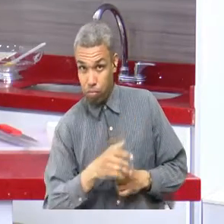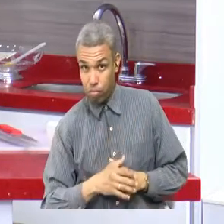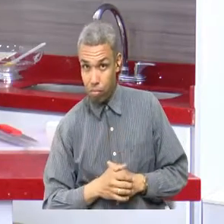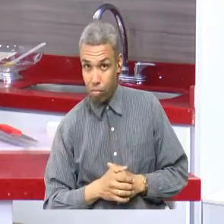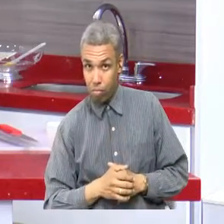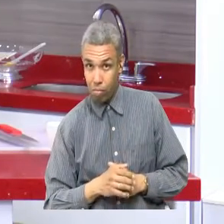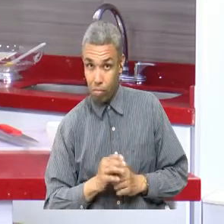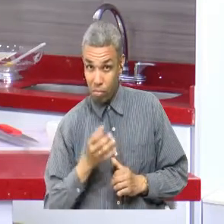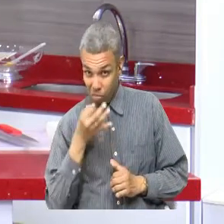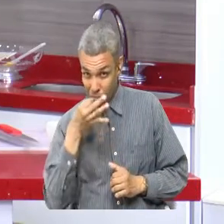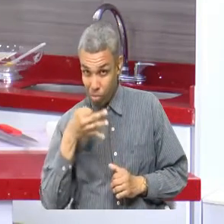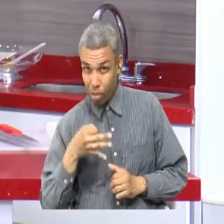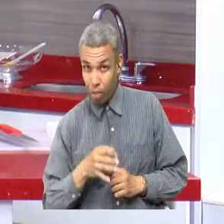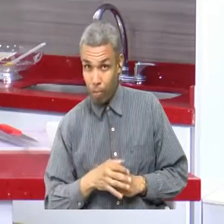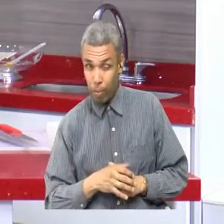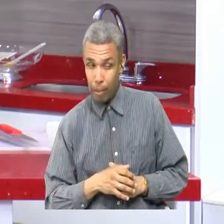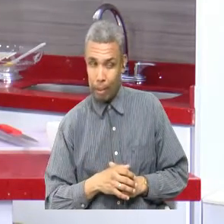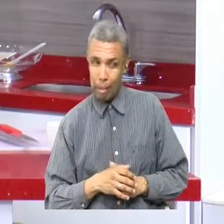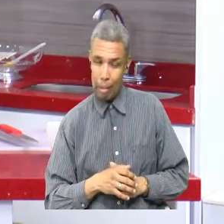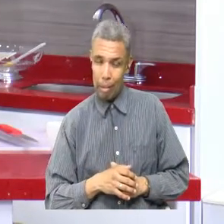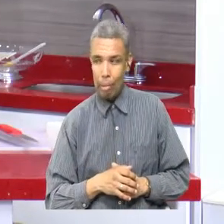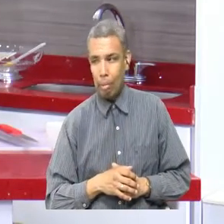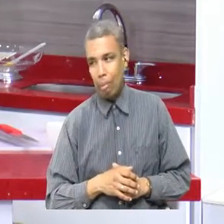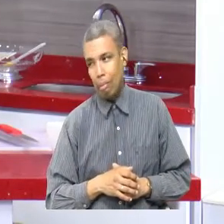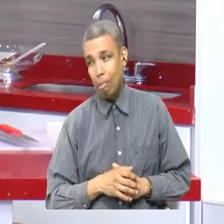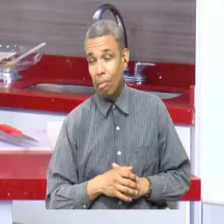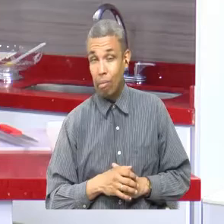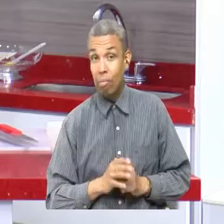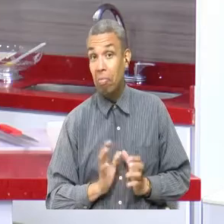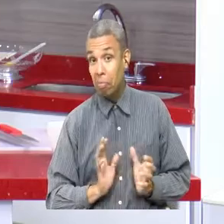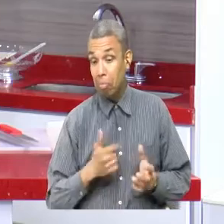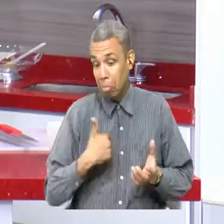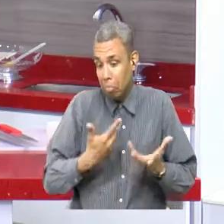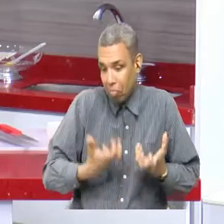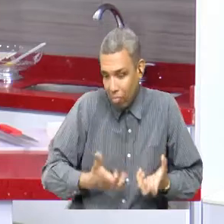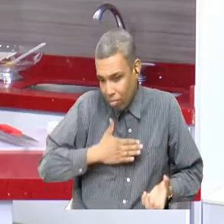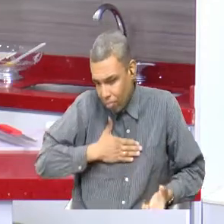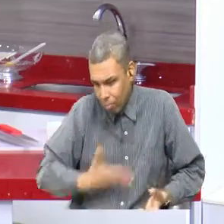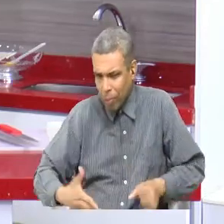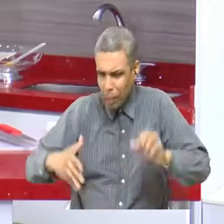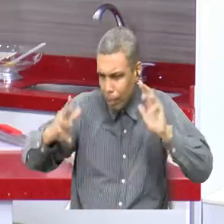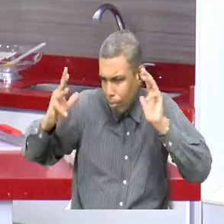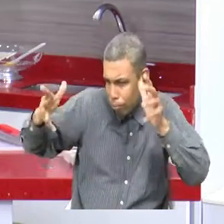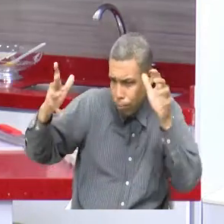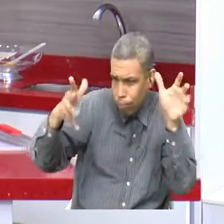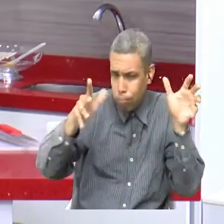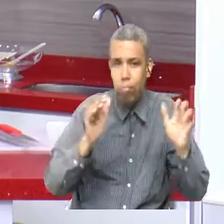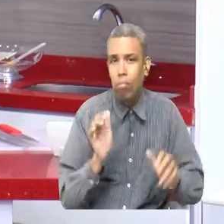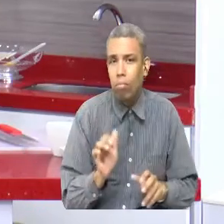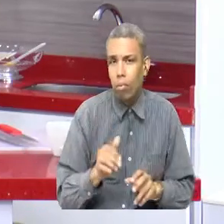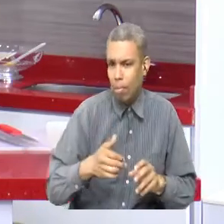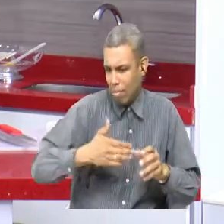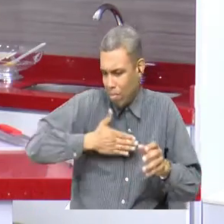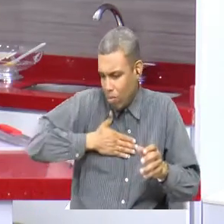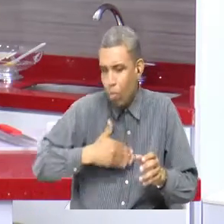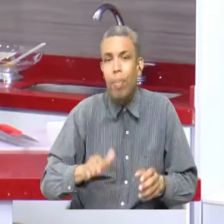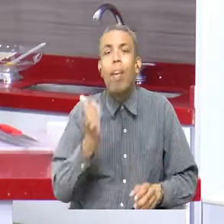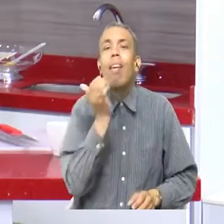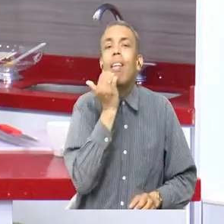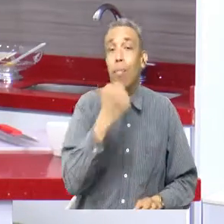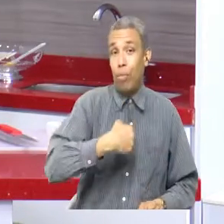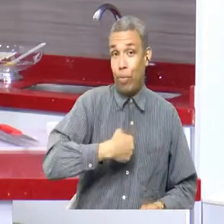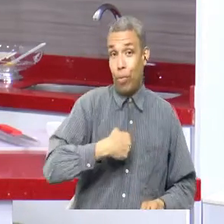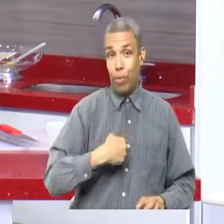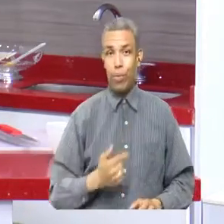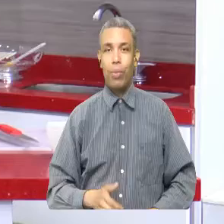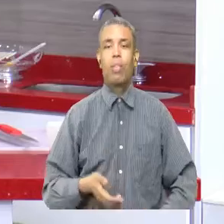programa, preguntarnos, si nos ven en la calle nos pueden preguntar con mucho gusto, no nos incomoda que a nos no pregunten. Tanto, a mí no tanto. mi